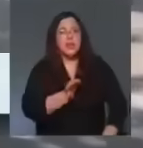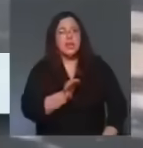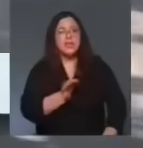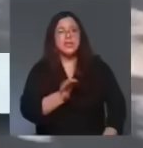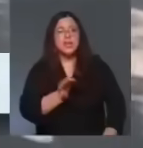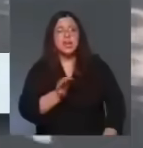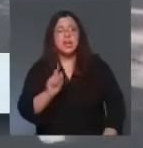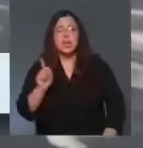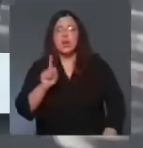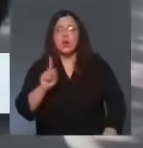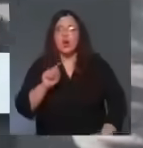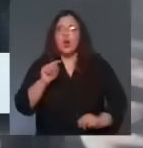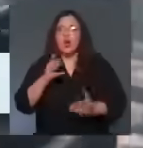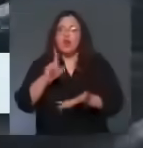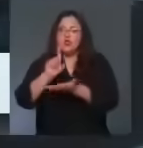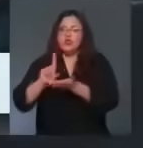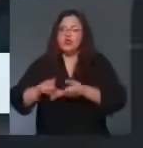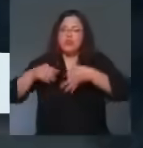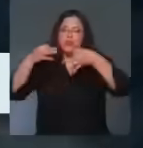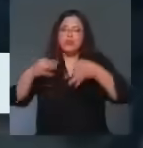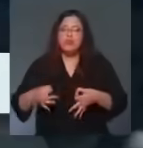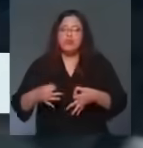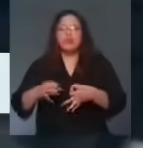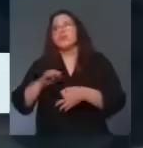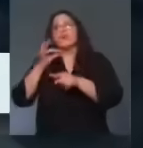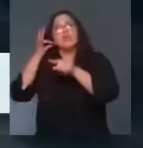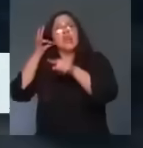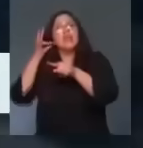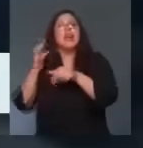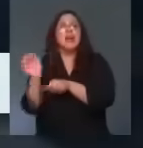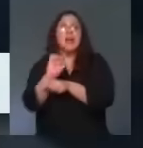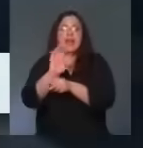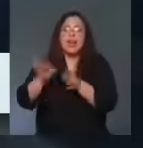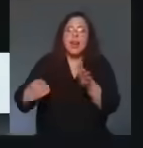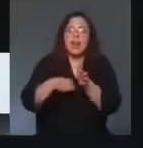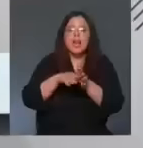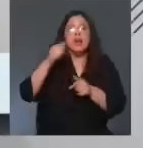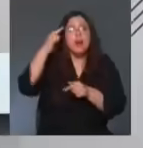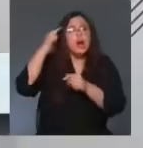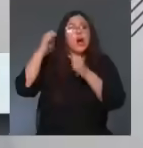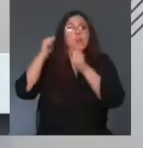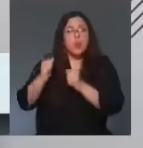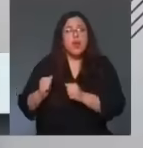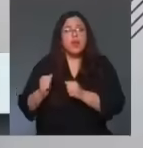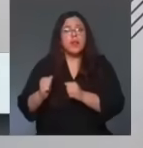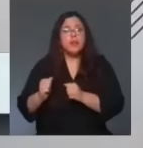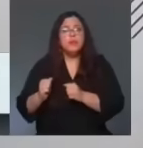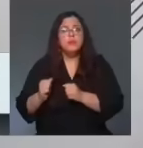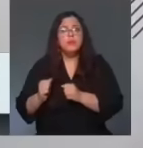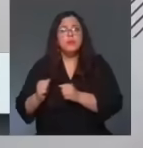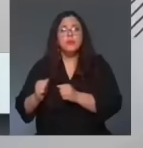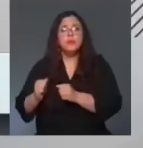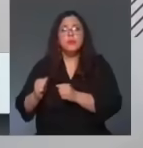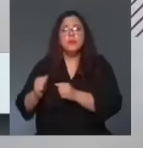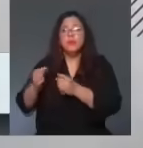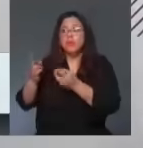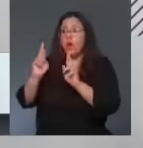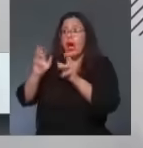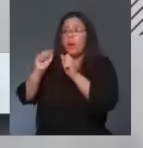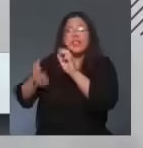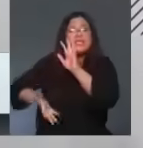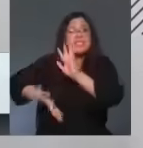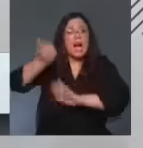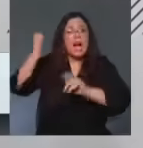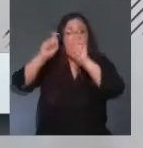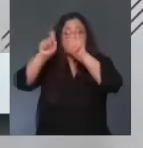los lugares correctos, pues ella se estacionó aquí pensando que se podía. La idea sería que sacaran el letrero y no crear